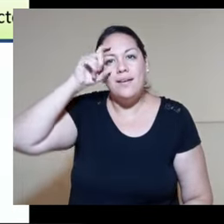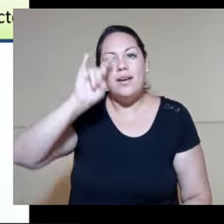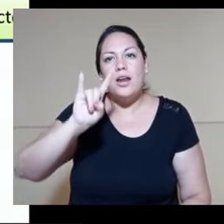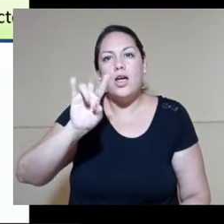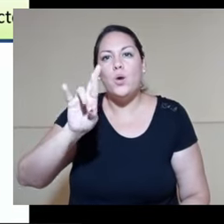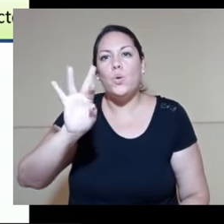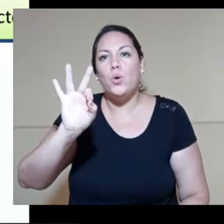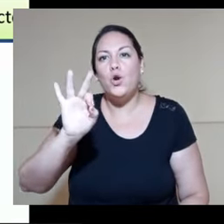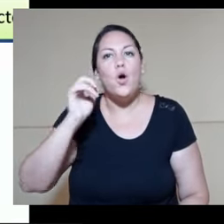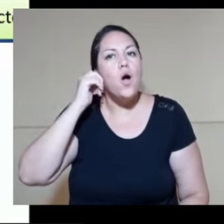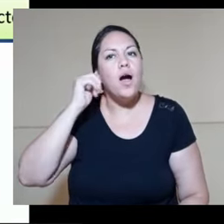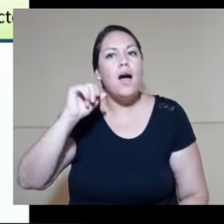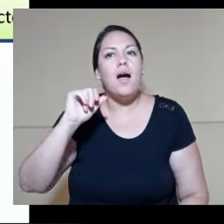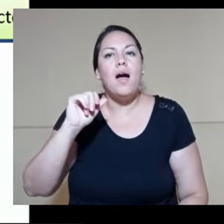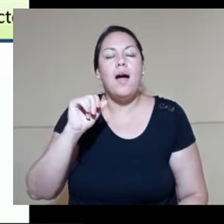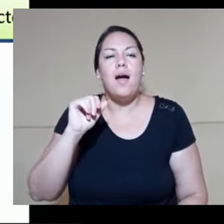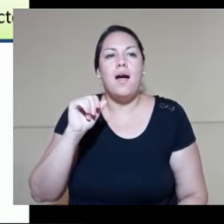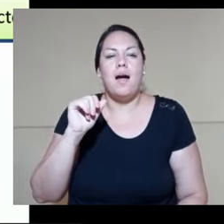¿Está?